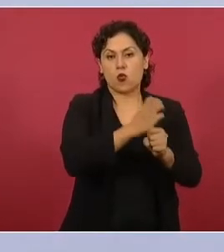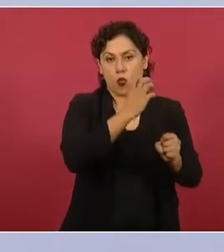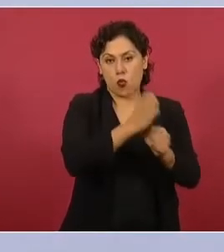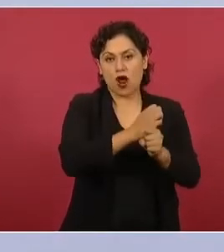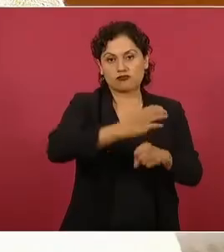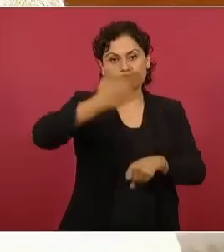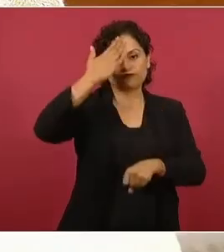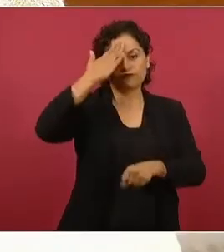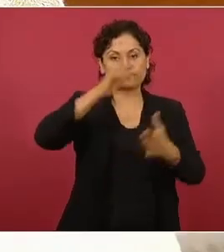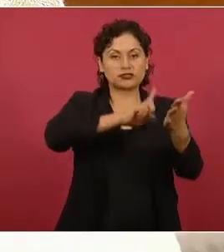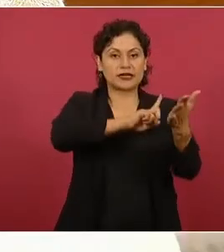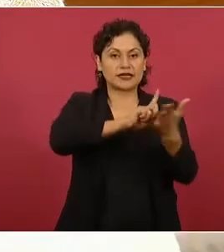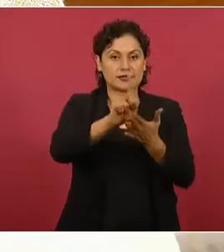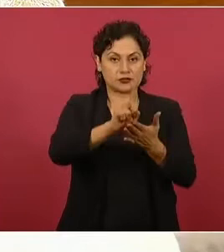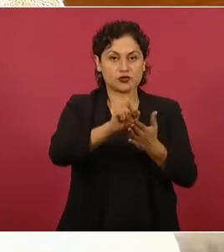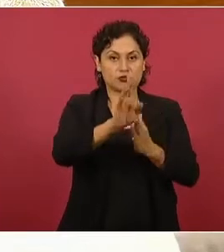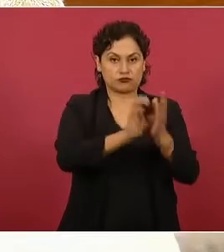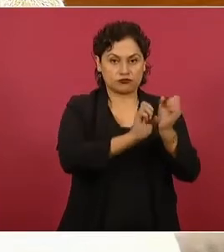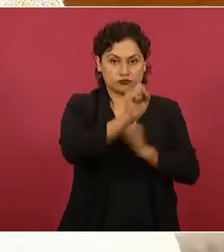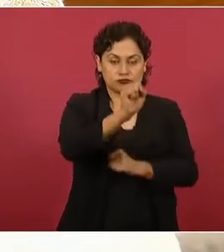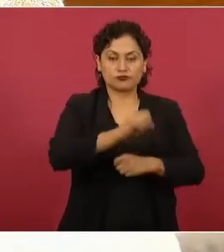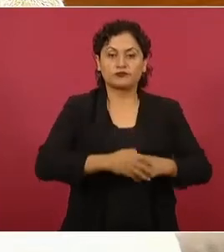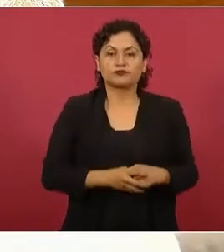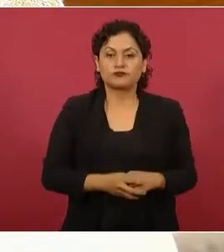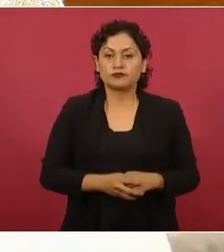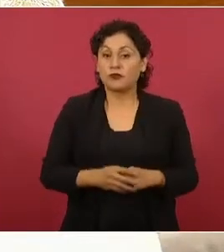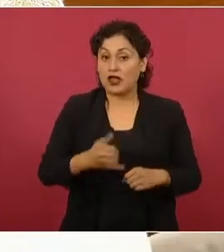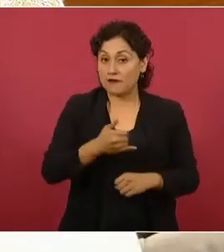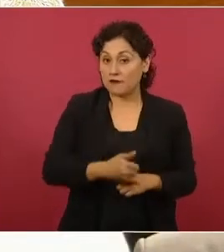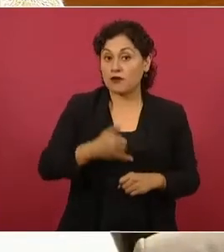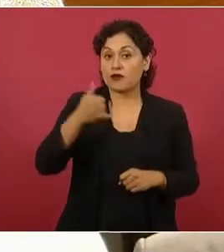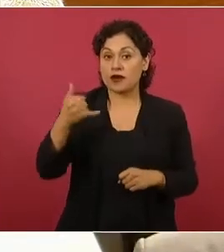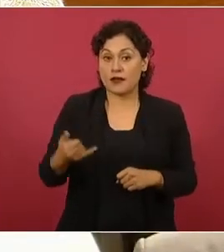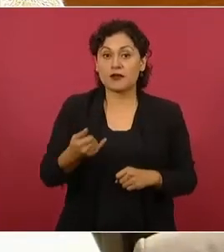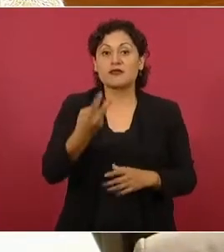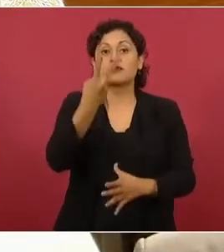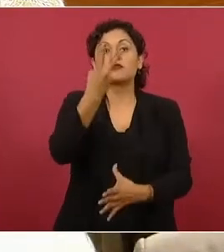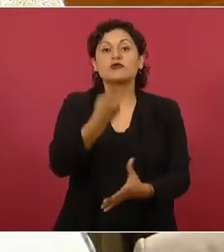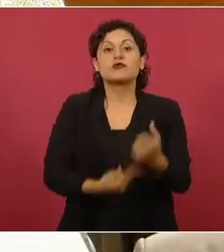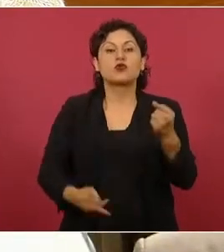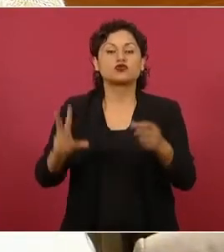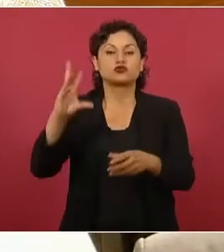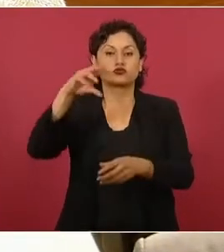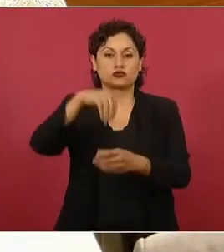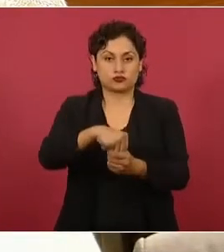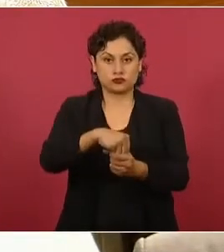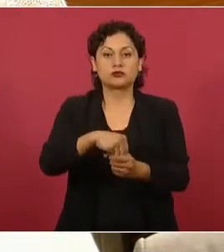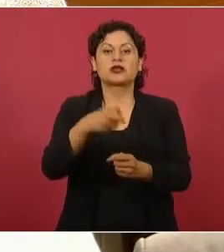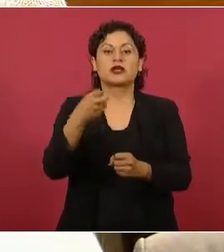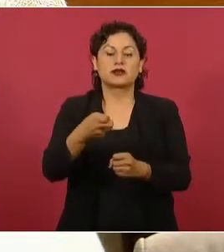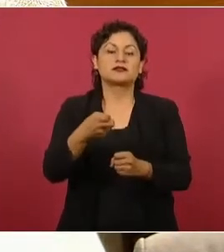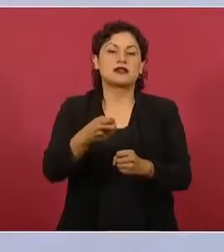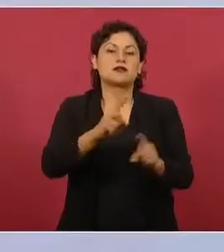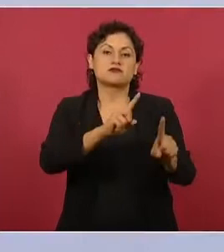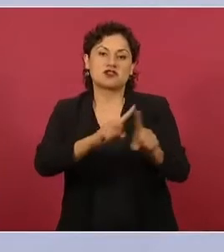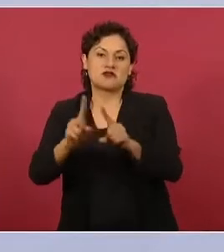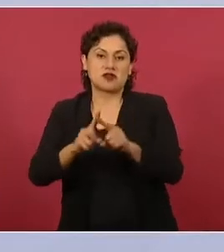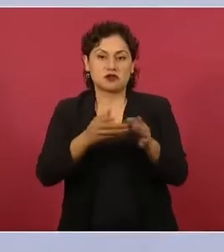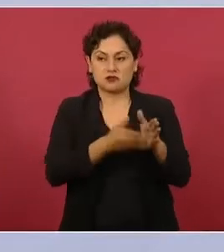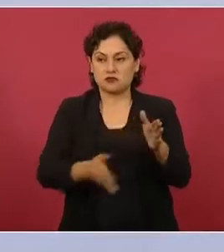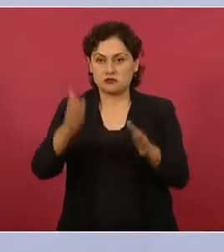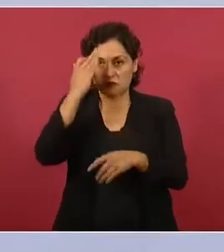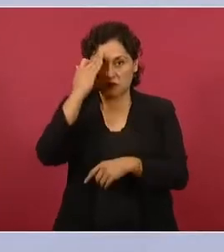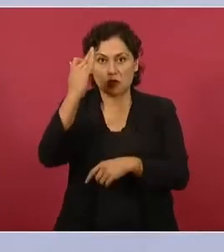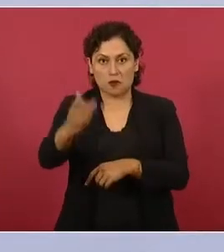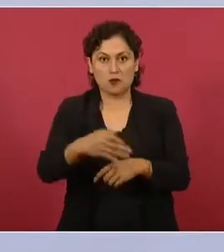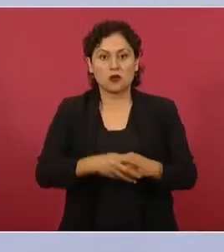constitucional. En el Infonavit se han conjugado ambos derechos y su historia se ha conformado en diferentes épocas. En algunos